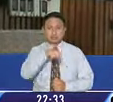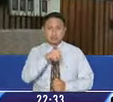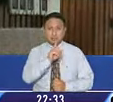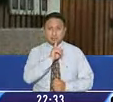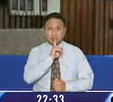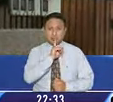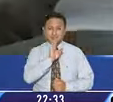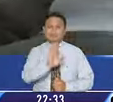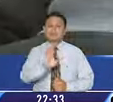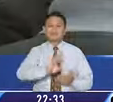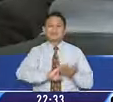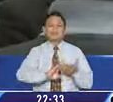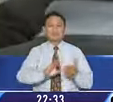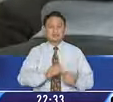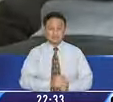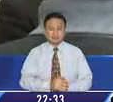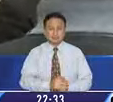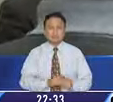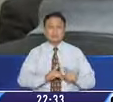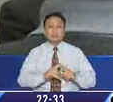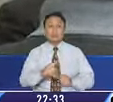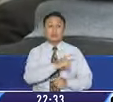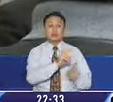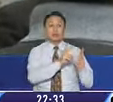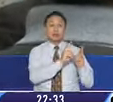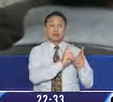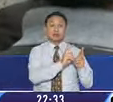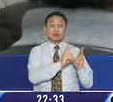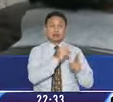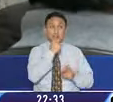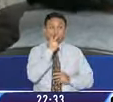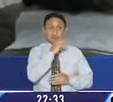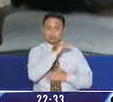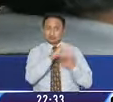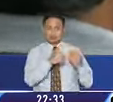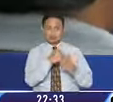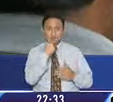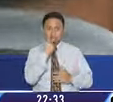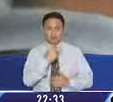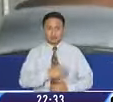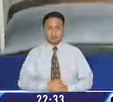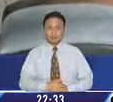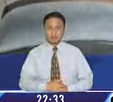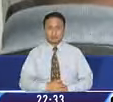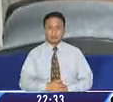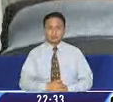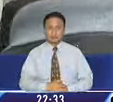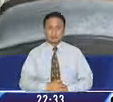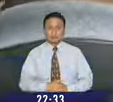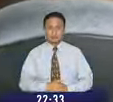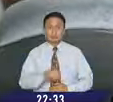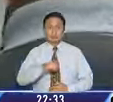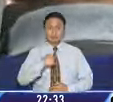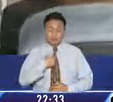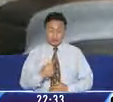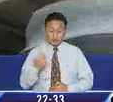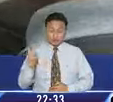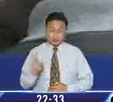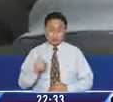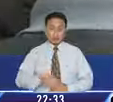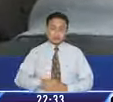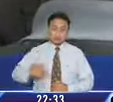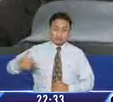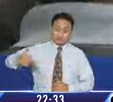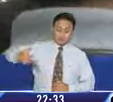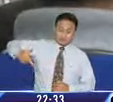no quisieron hablar. Sin embargo, este vecino fue quien vio absolutamente todo. Justamente venía así, con la pistola pues